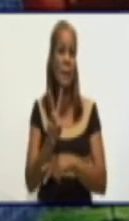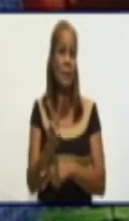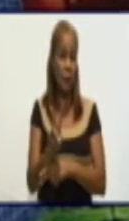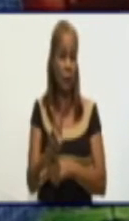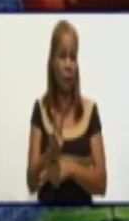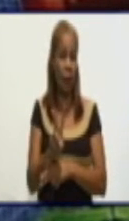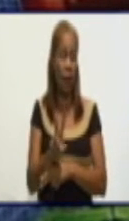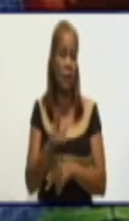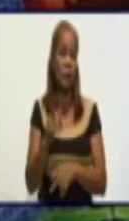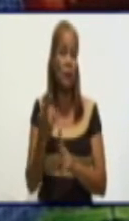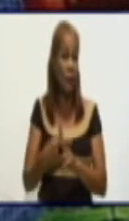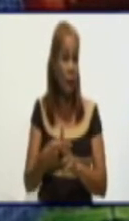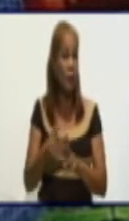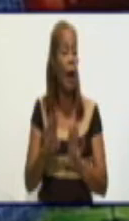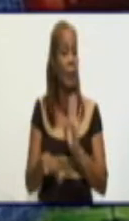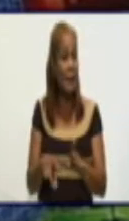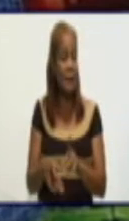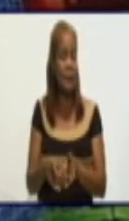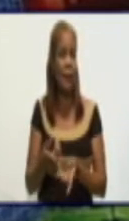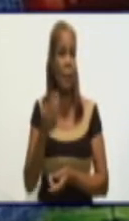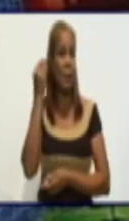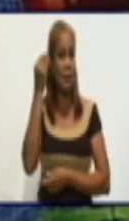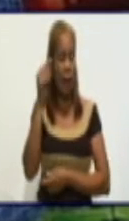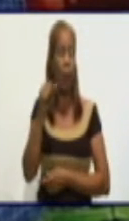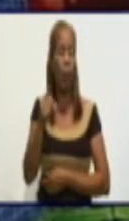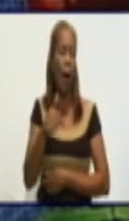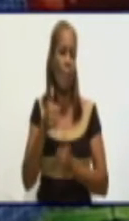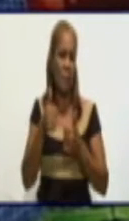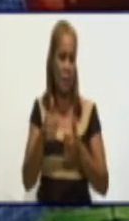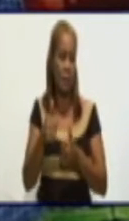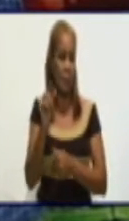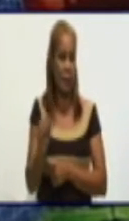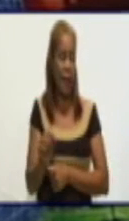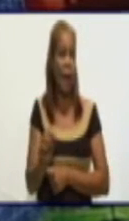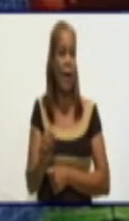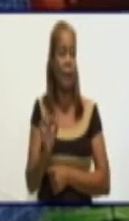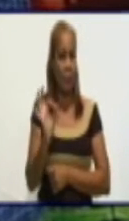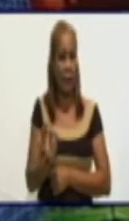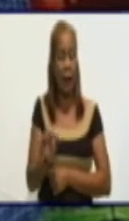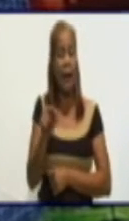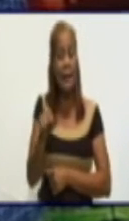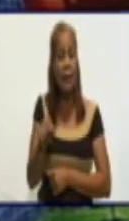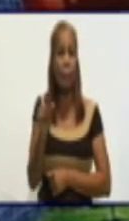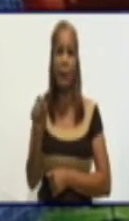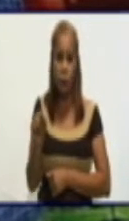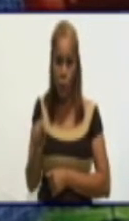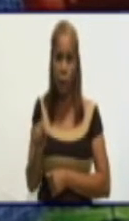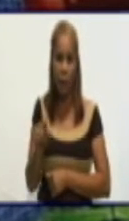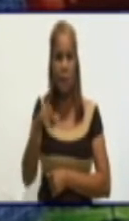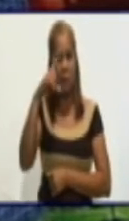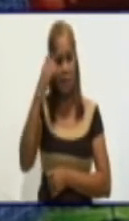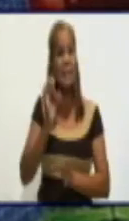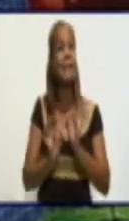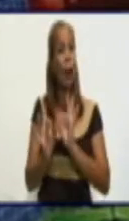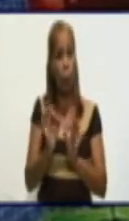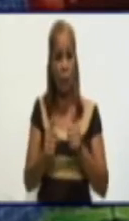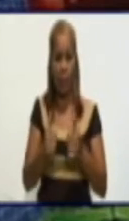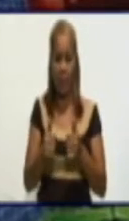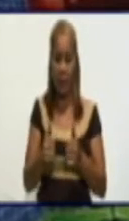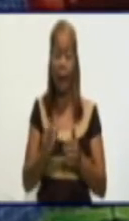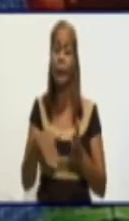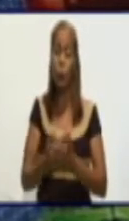interioriza y esas personas lo que están es cumpliendo con lo que está establecido esas personas están cuidando esas personas se quieren la vida entonces eso es lo que hay